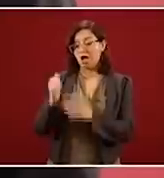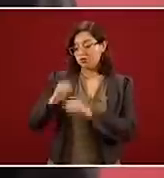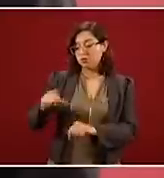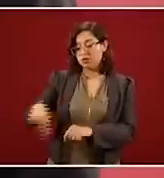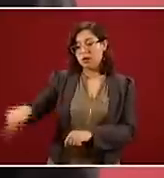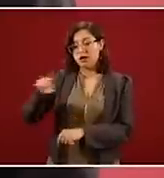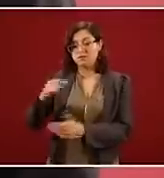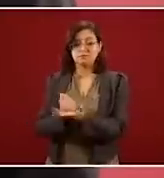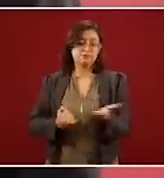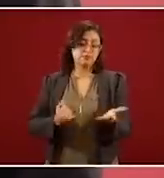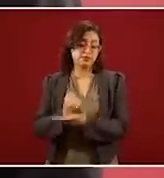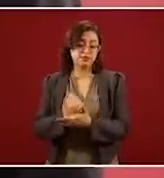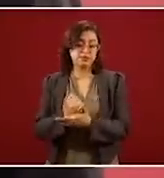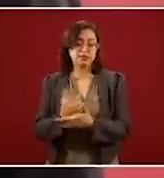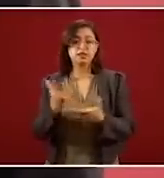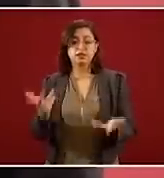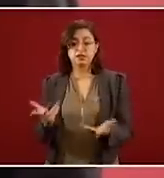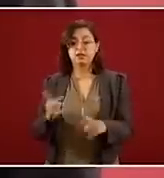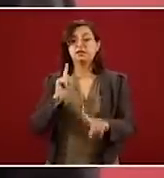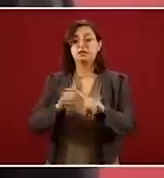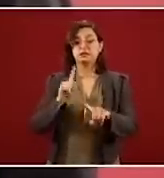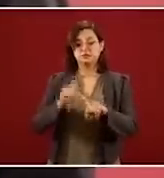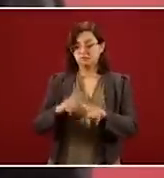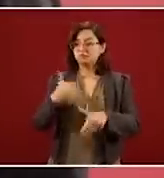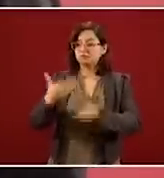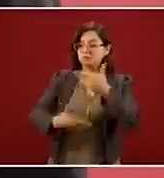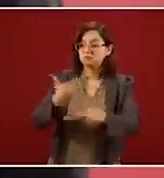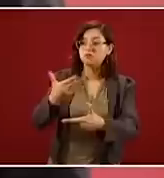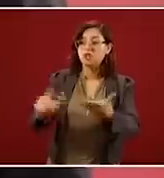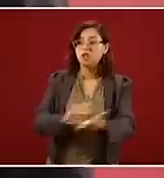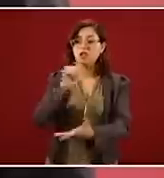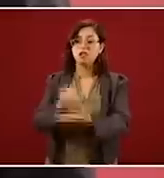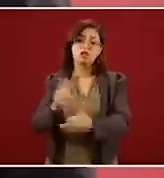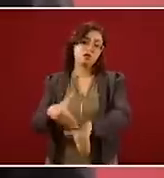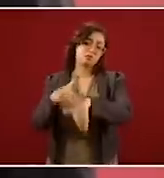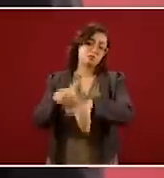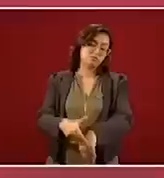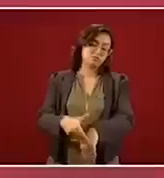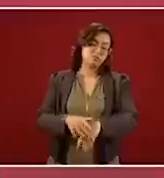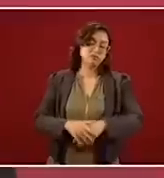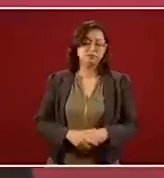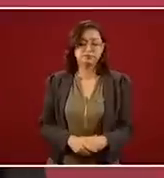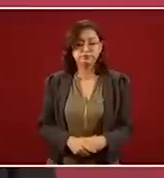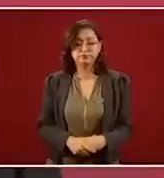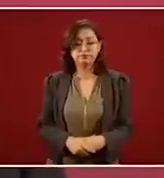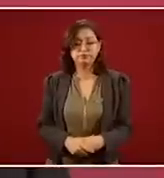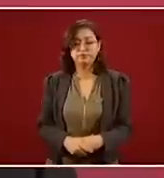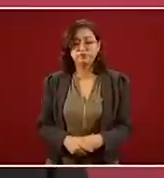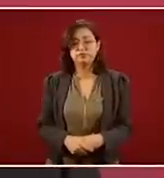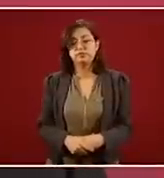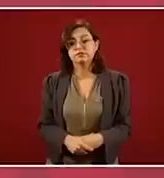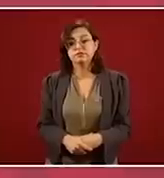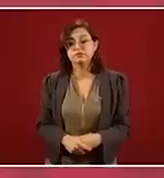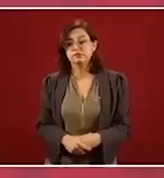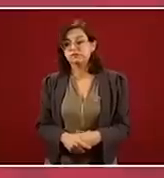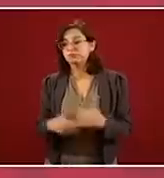resuelva y que sea en el marco de la ley. Si llegan a un